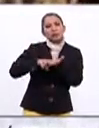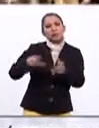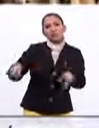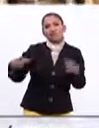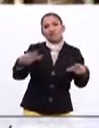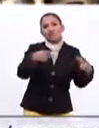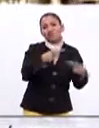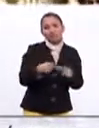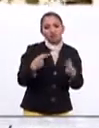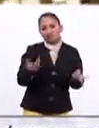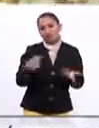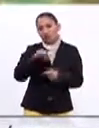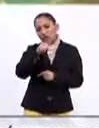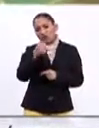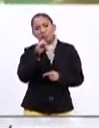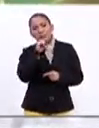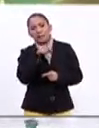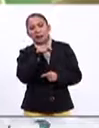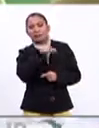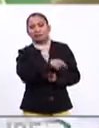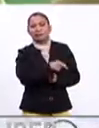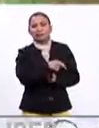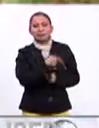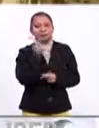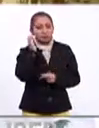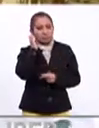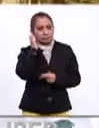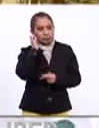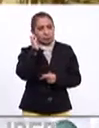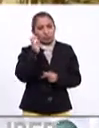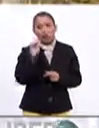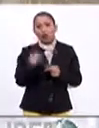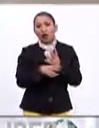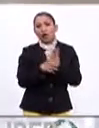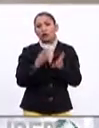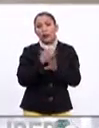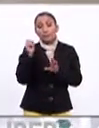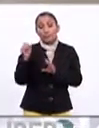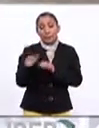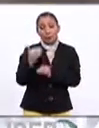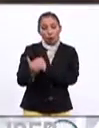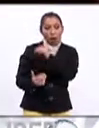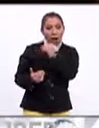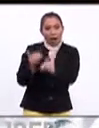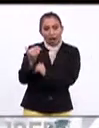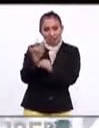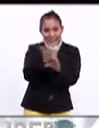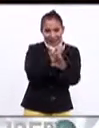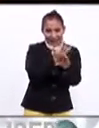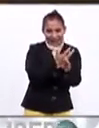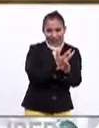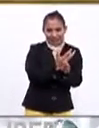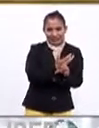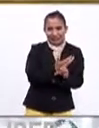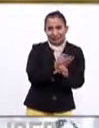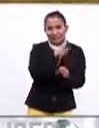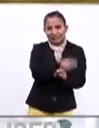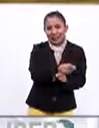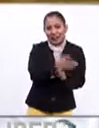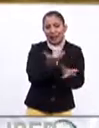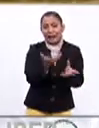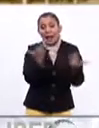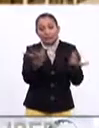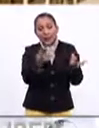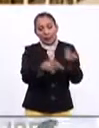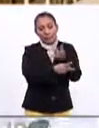mercados. Quizá incluso el otro comportamiento estructural más notable es el propio avance de Estados Unidos en